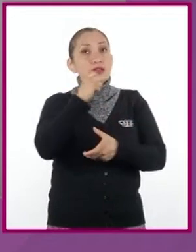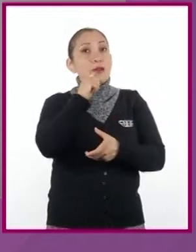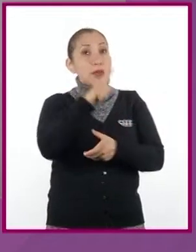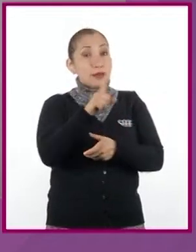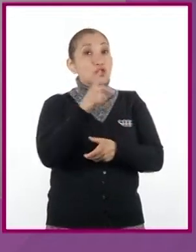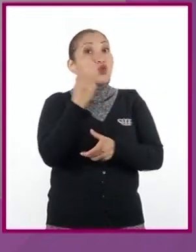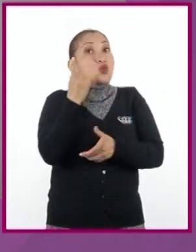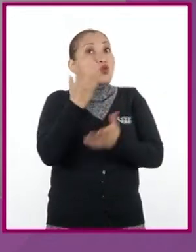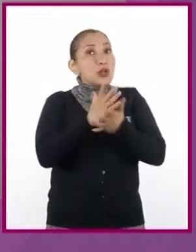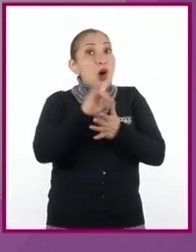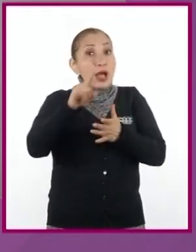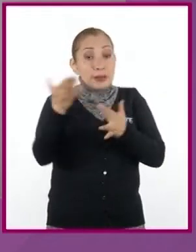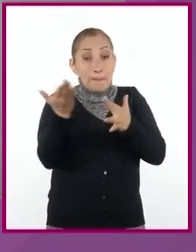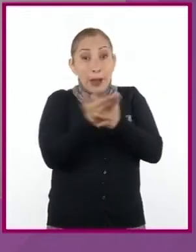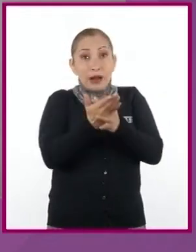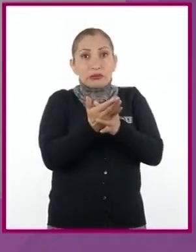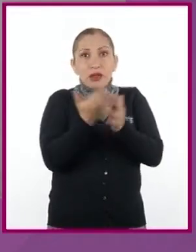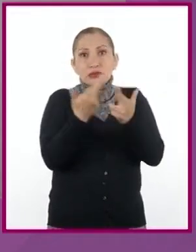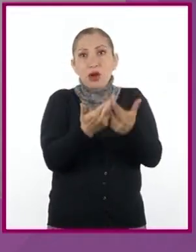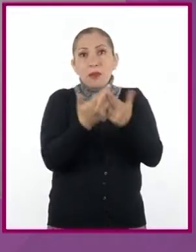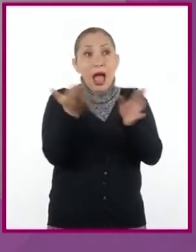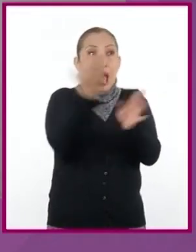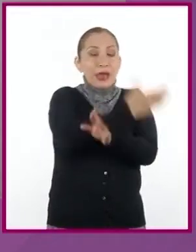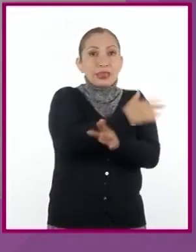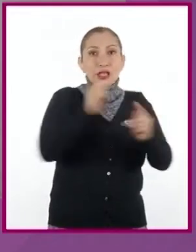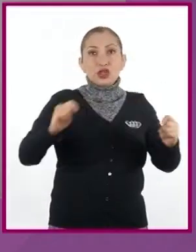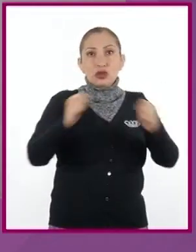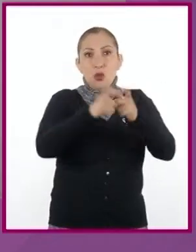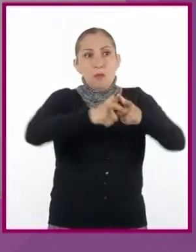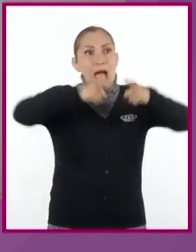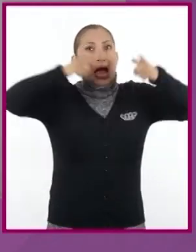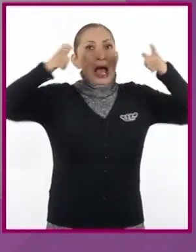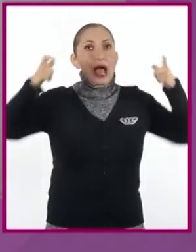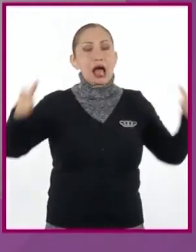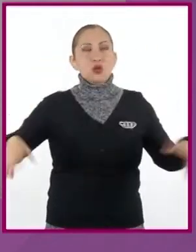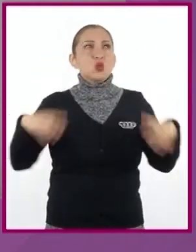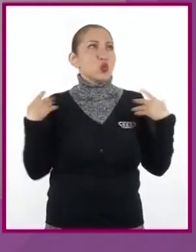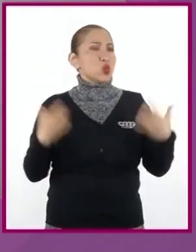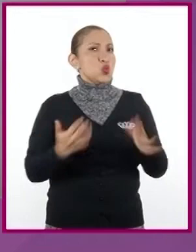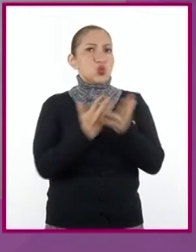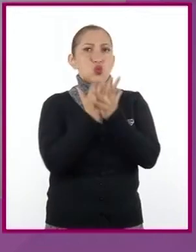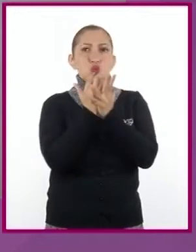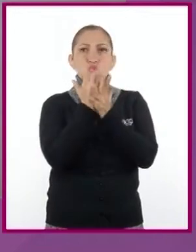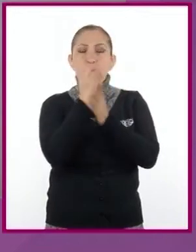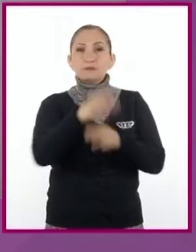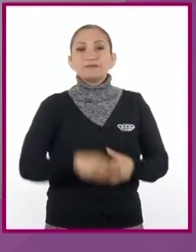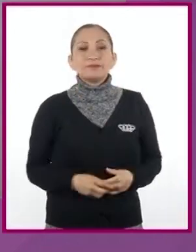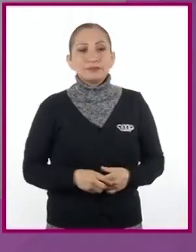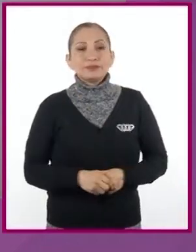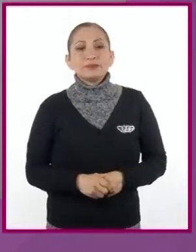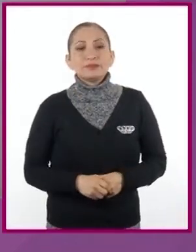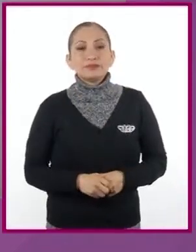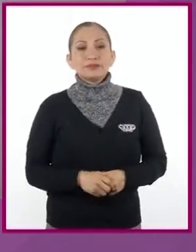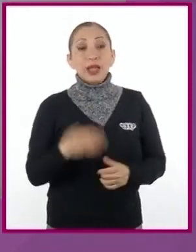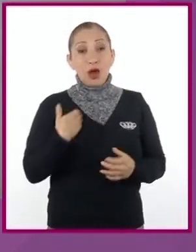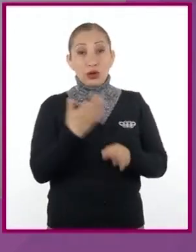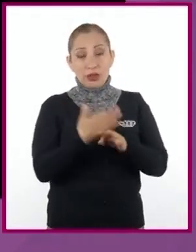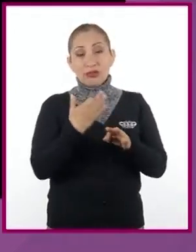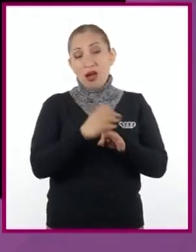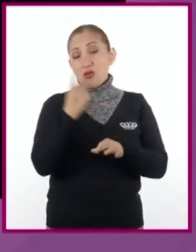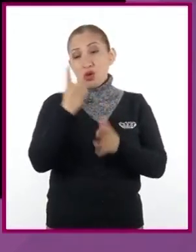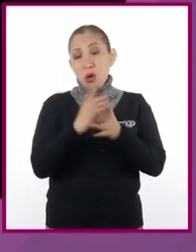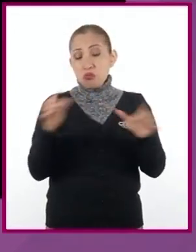cuenta que solamente es la parte que queda de lo que alguna vez fue Teotihuacán, porque Teotihuacán era aún más grande de lo que queda hoy en